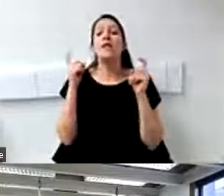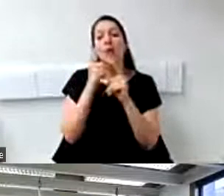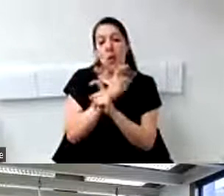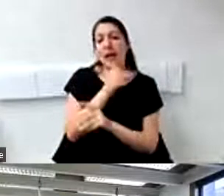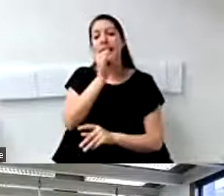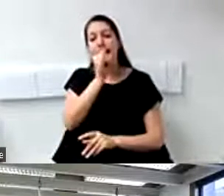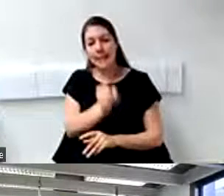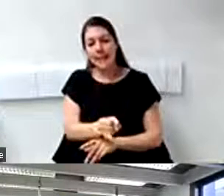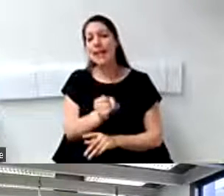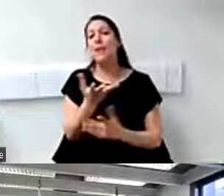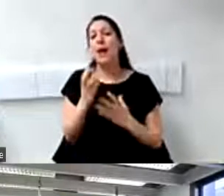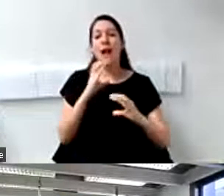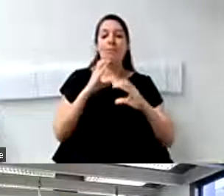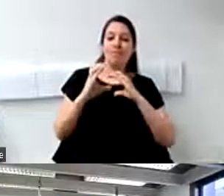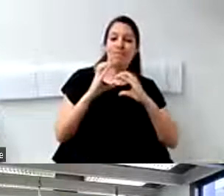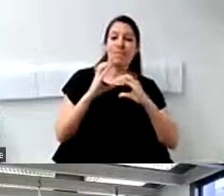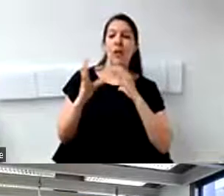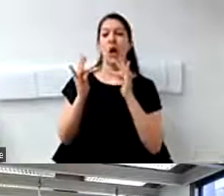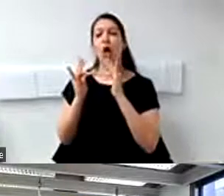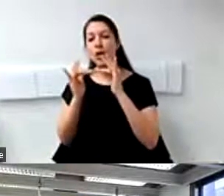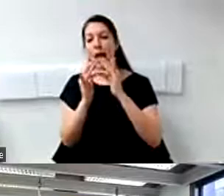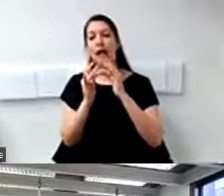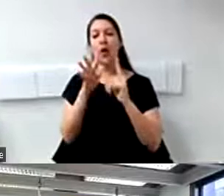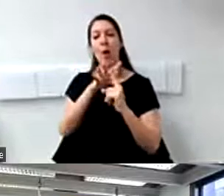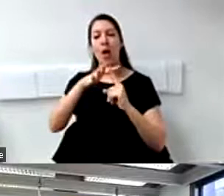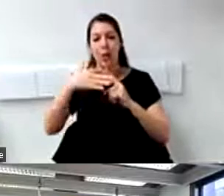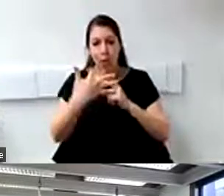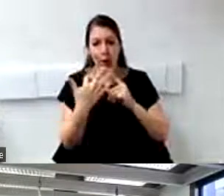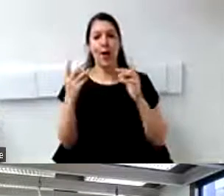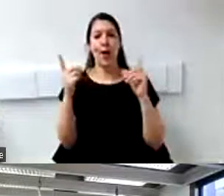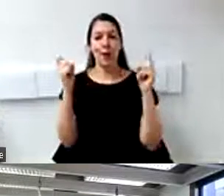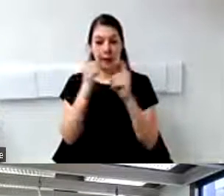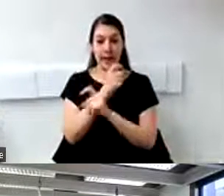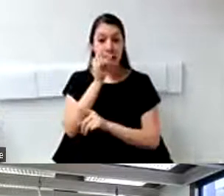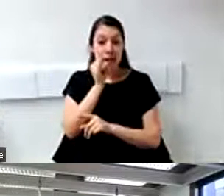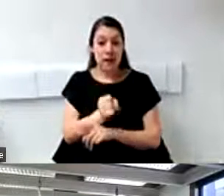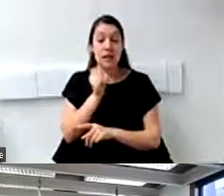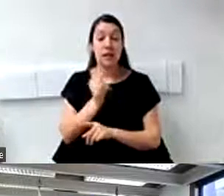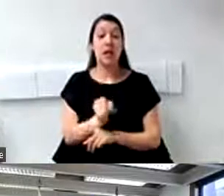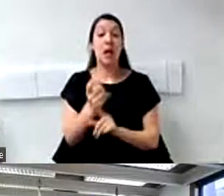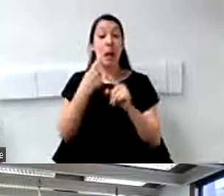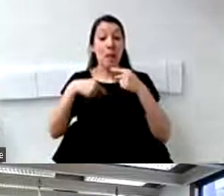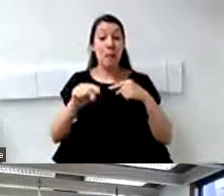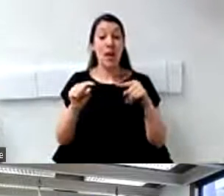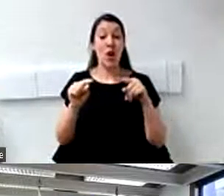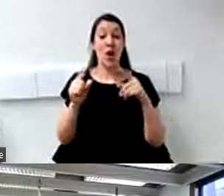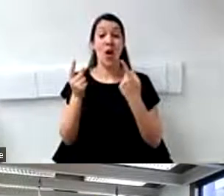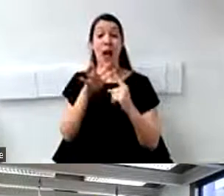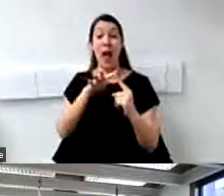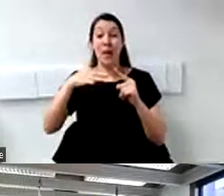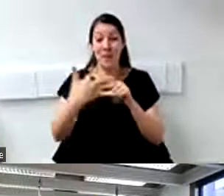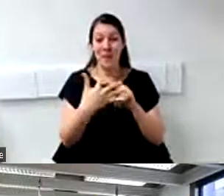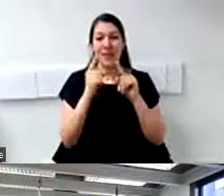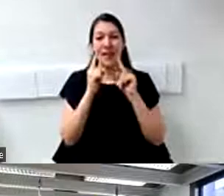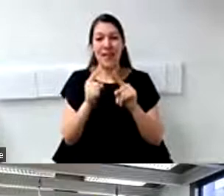interaccionar con el medio ambiente, y el medio ambiente tiene que volverse amigable para que